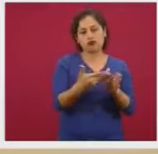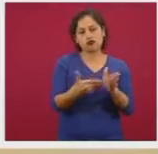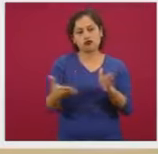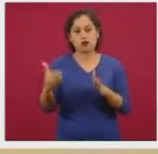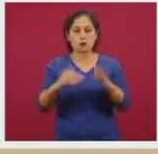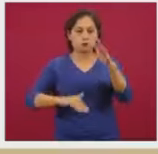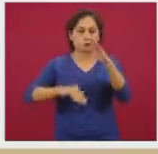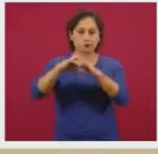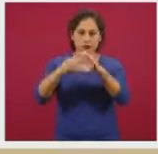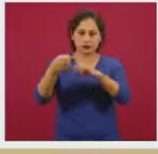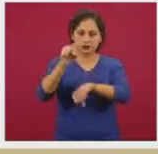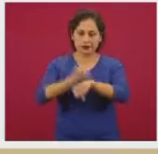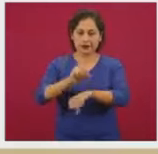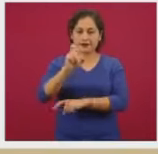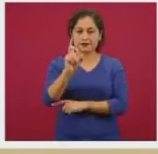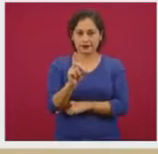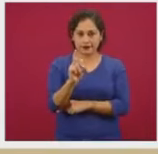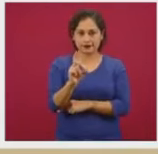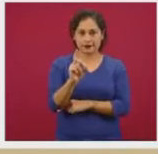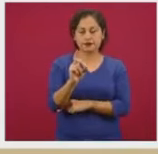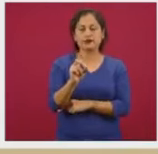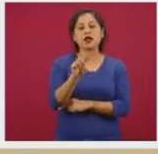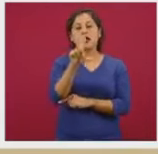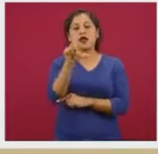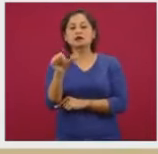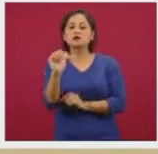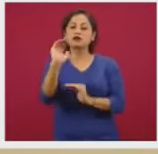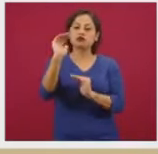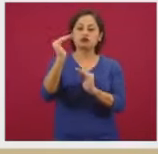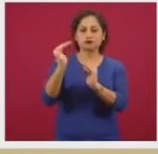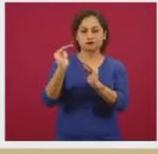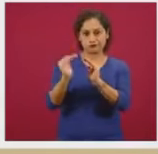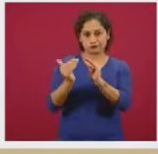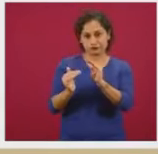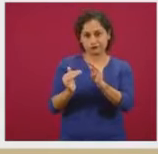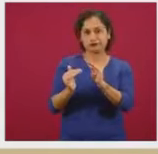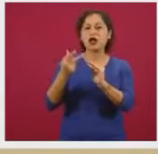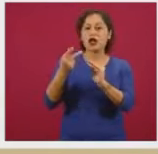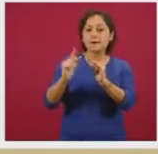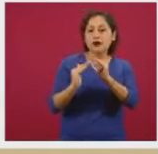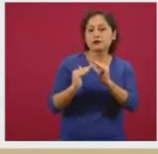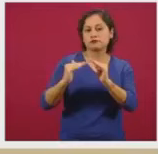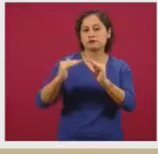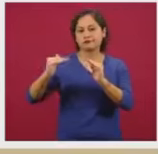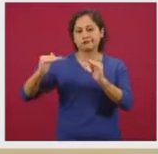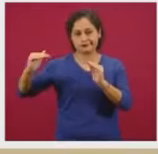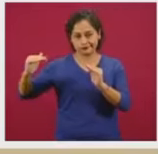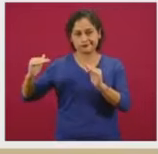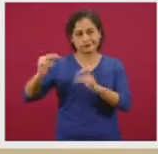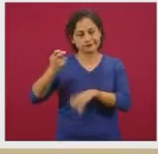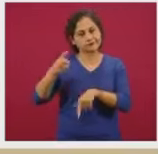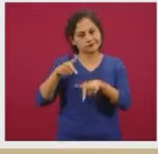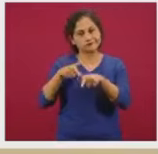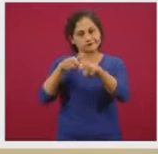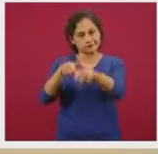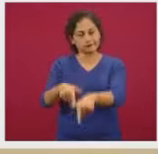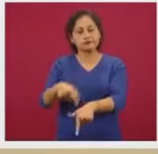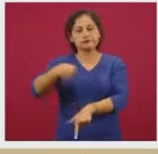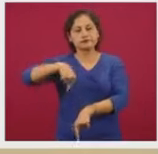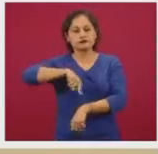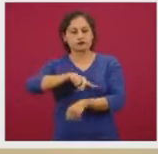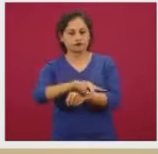semana 30. Tuvo un descenso, pero también se ha mantenido por arriba de una manera estable, de una meseta, cosa que también se tiene que observar